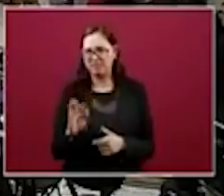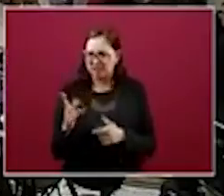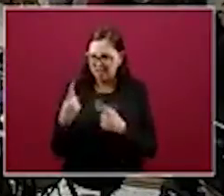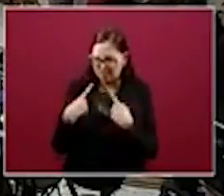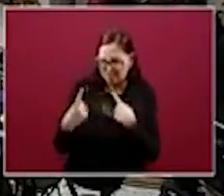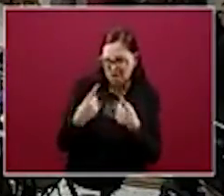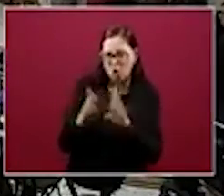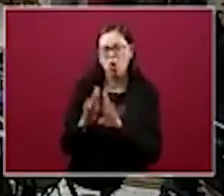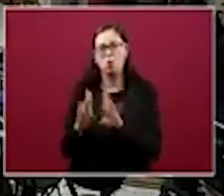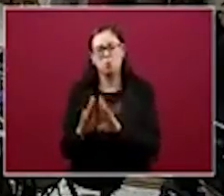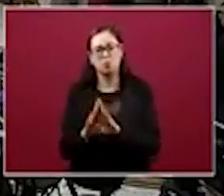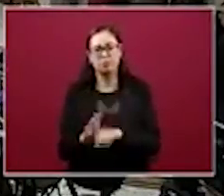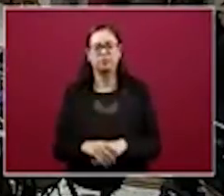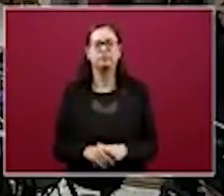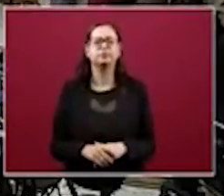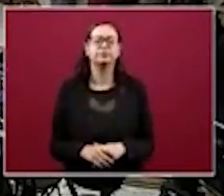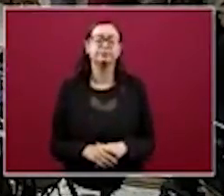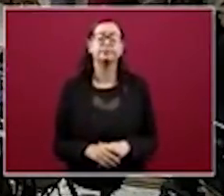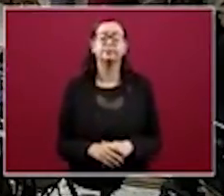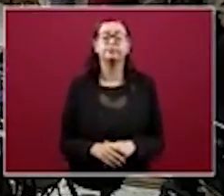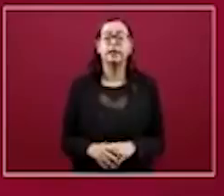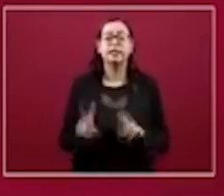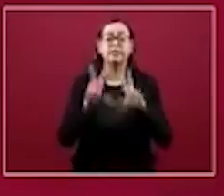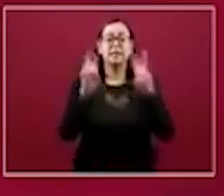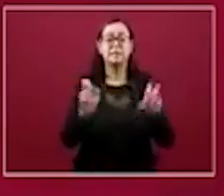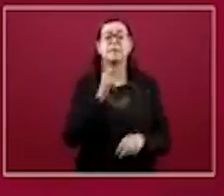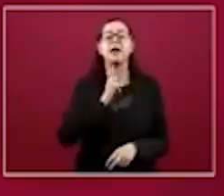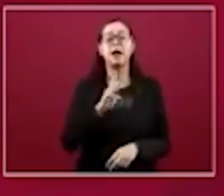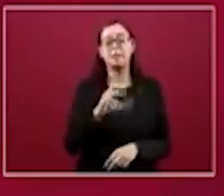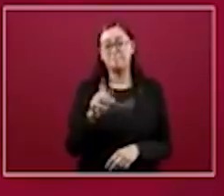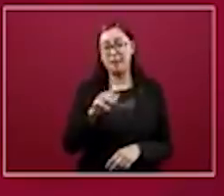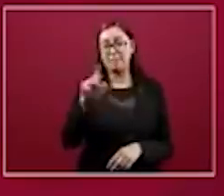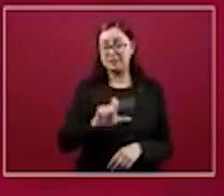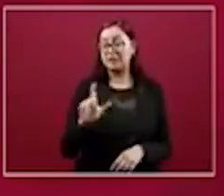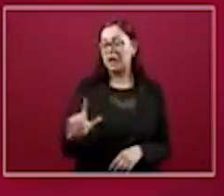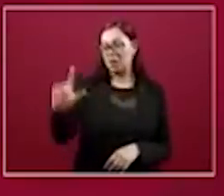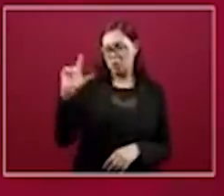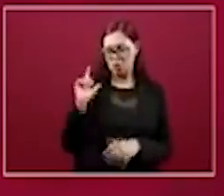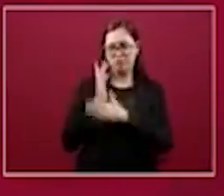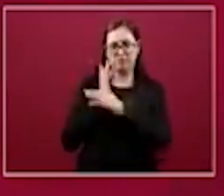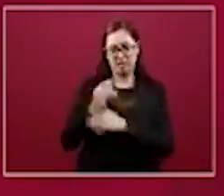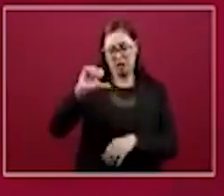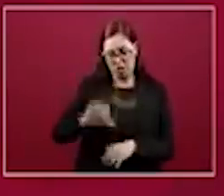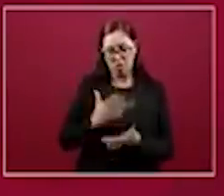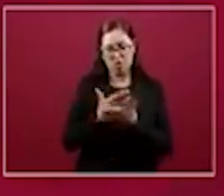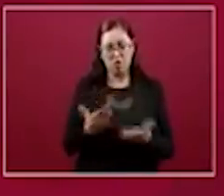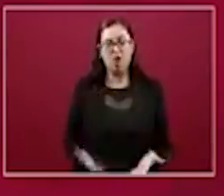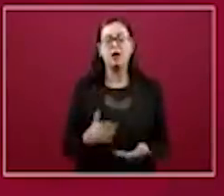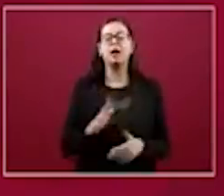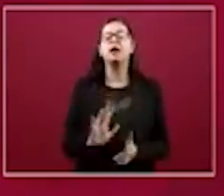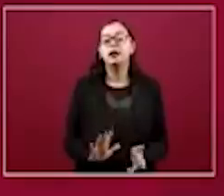petróleo, se va a informar el día 18. Lo dije también el lunes, hay